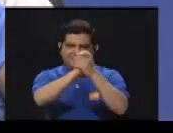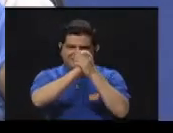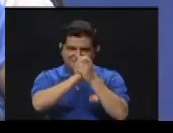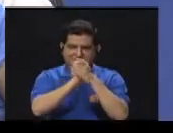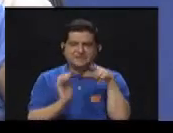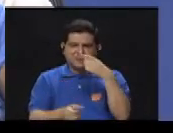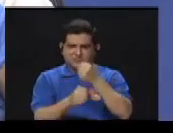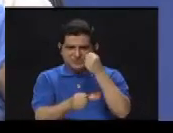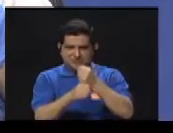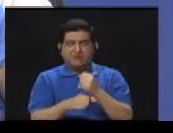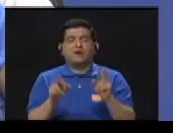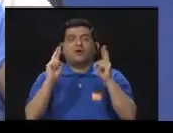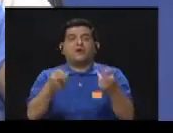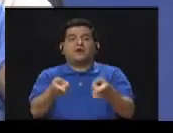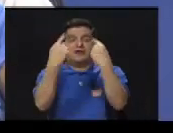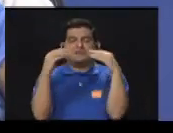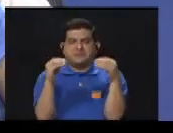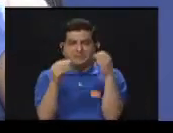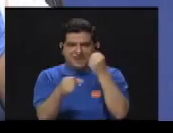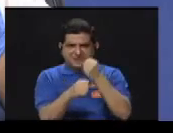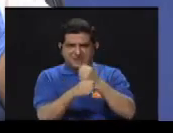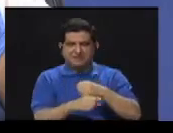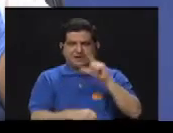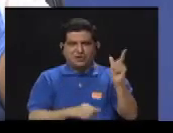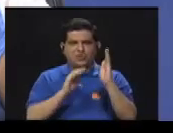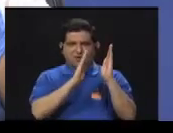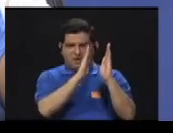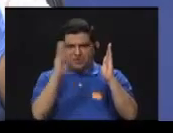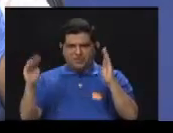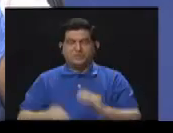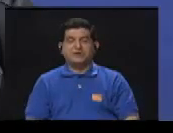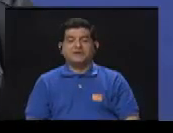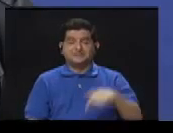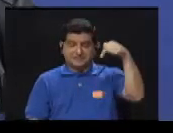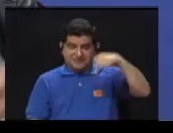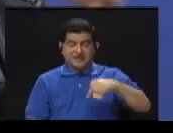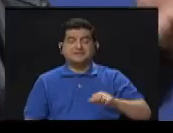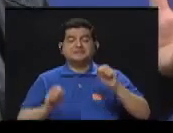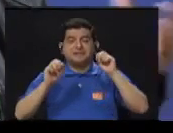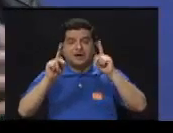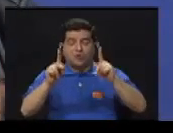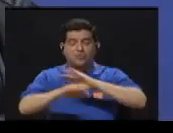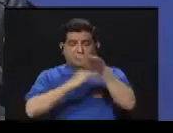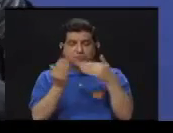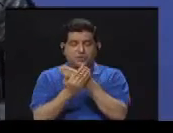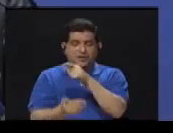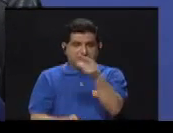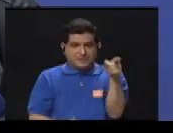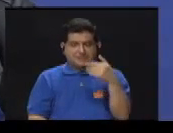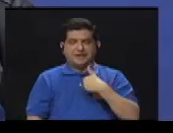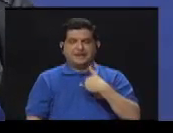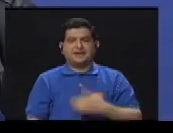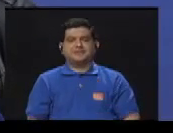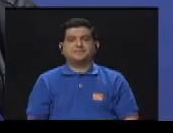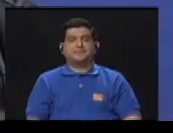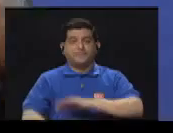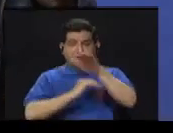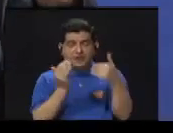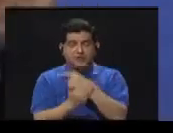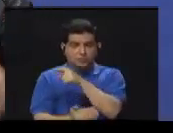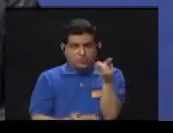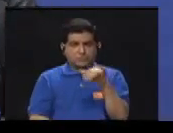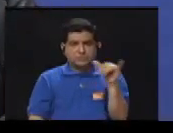gracias y felicidades por tu trabajo y ojalá que vuelva con más trabajo, Salones de Cinemateca. Ciertamente, esta es la ventana de todos ustedes.